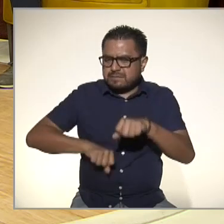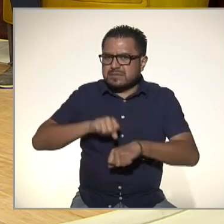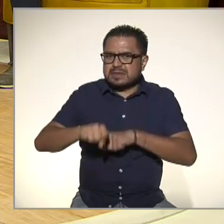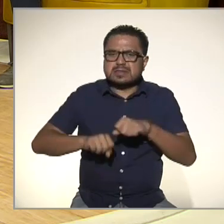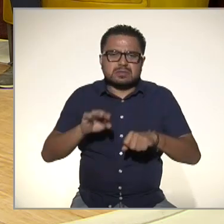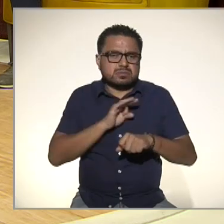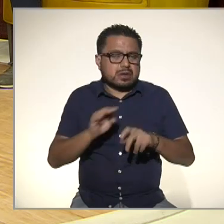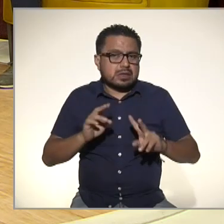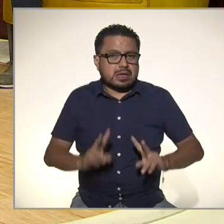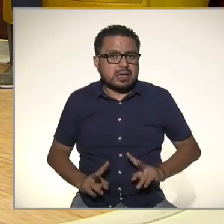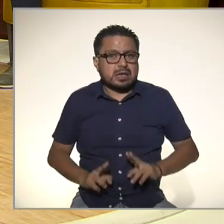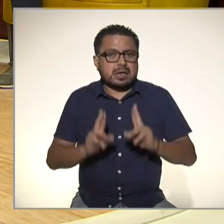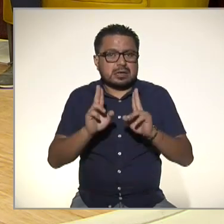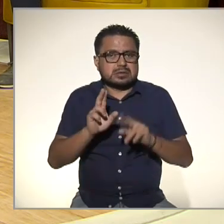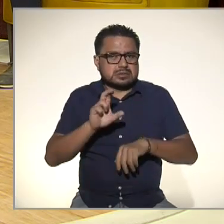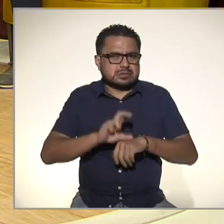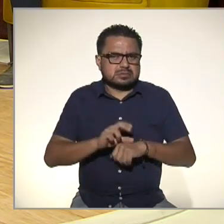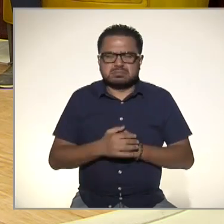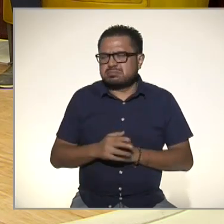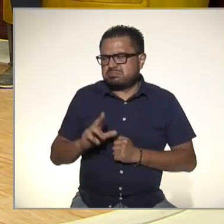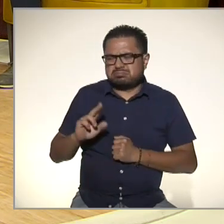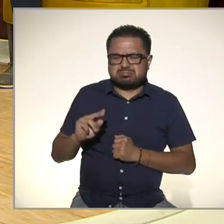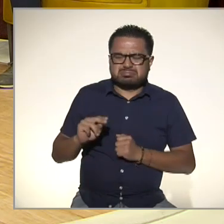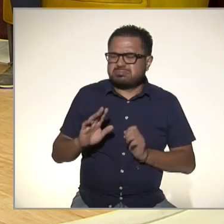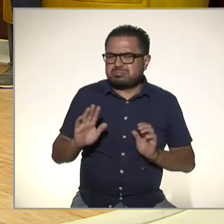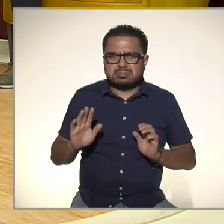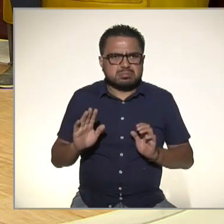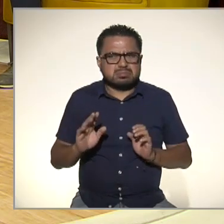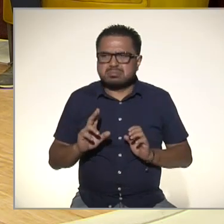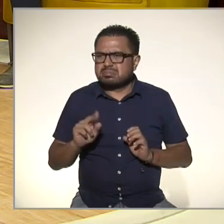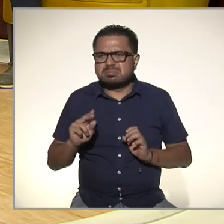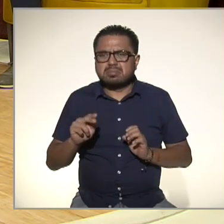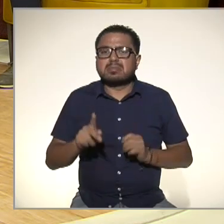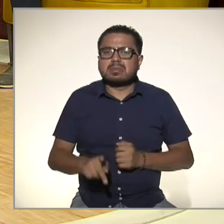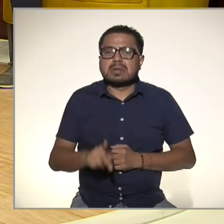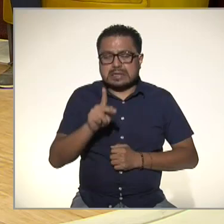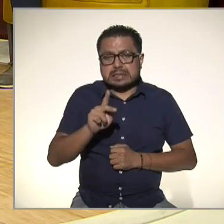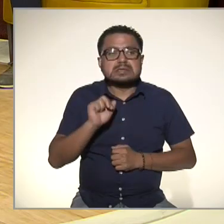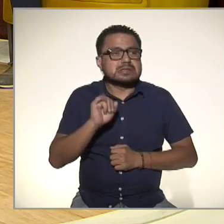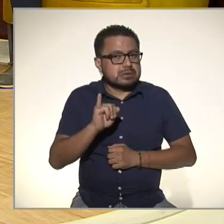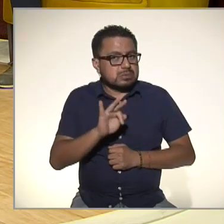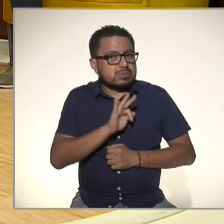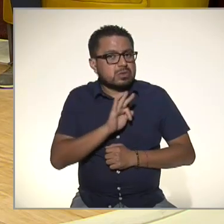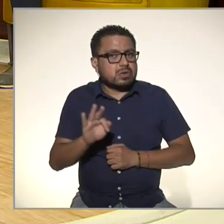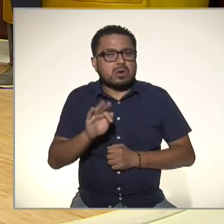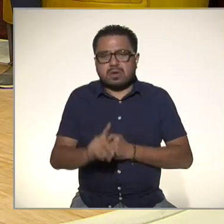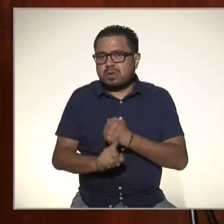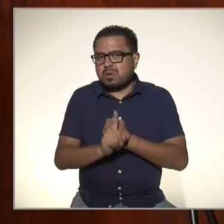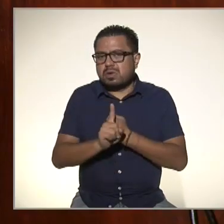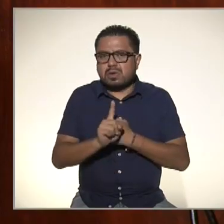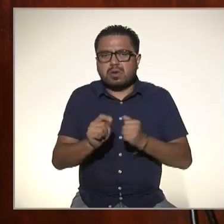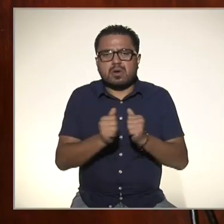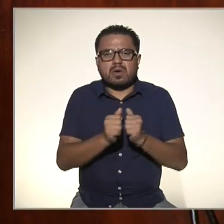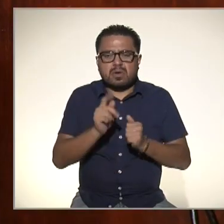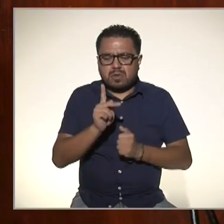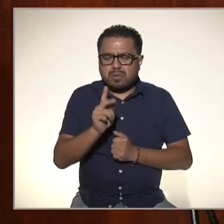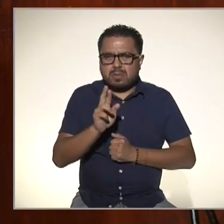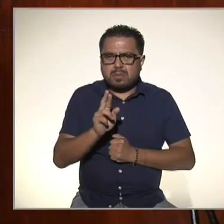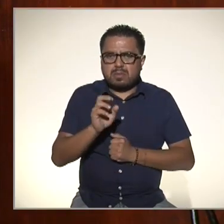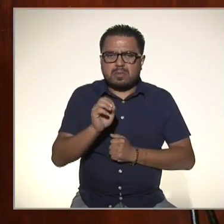causa cáncer de próstata? No. Ok, perfecto. No, sin embargo, sí pudiera tener algunas afecciones a nivel de la